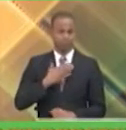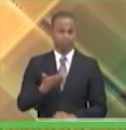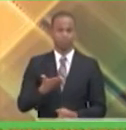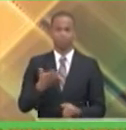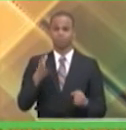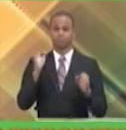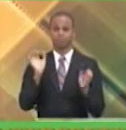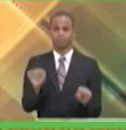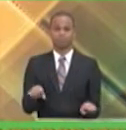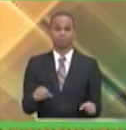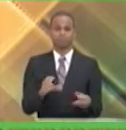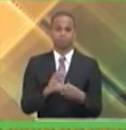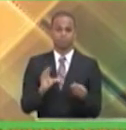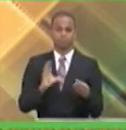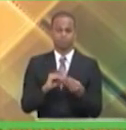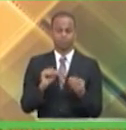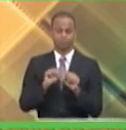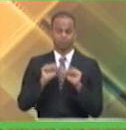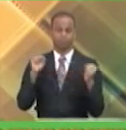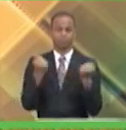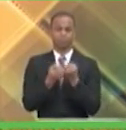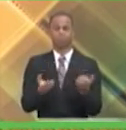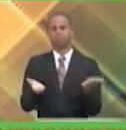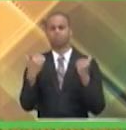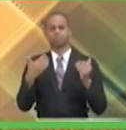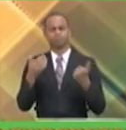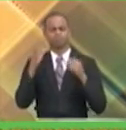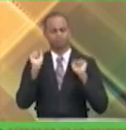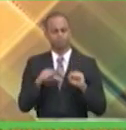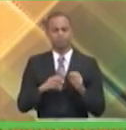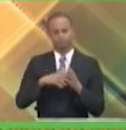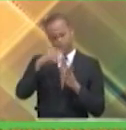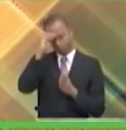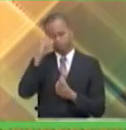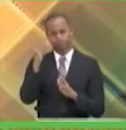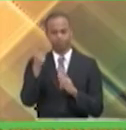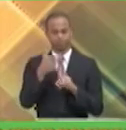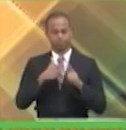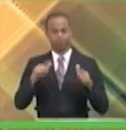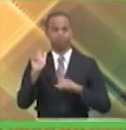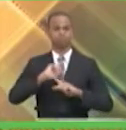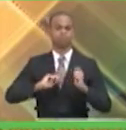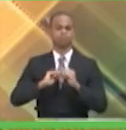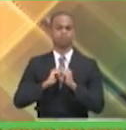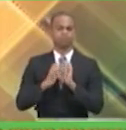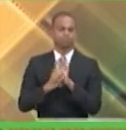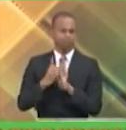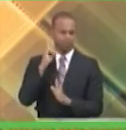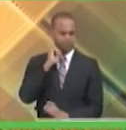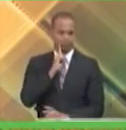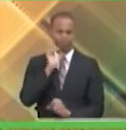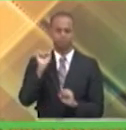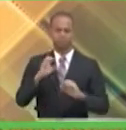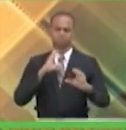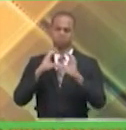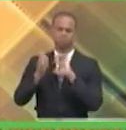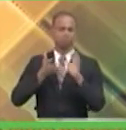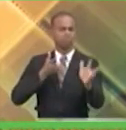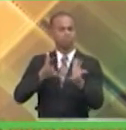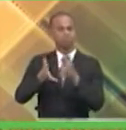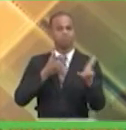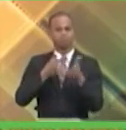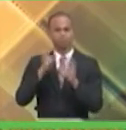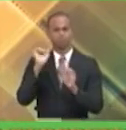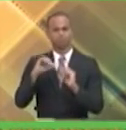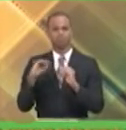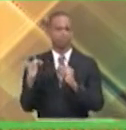incluso invitamos a la sociedad a que pueda aprender el idioma de las personas sordas para que puedan comunicarse con ellos, para que haya